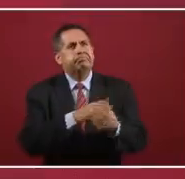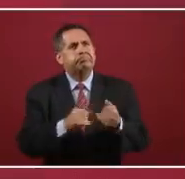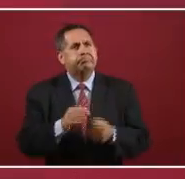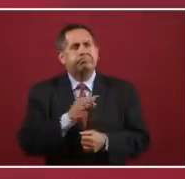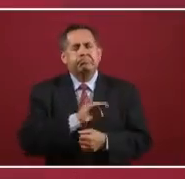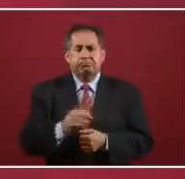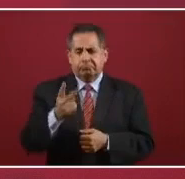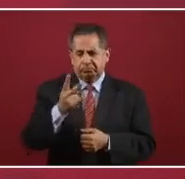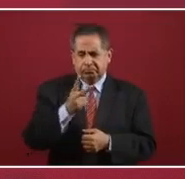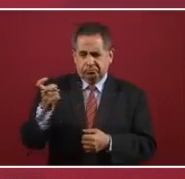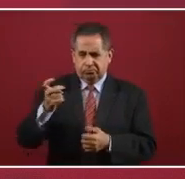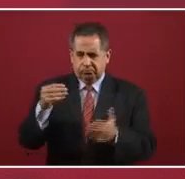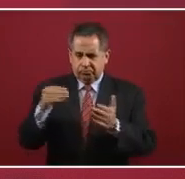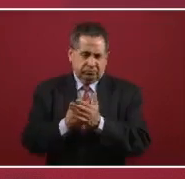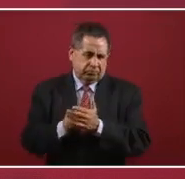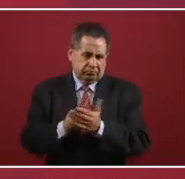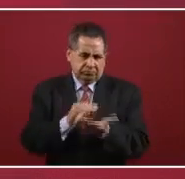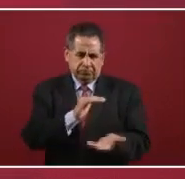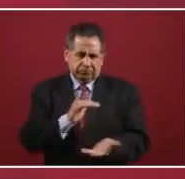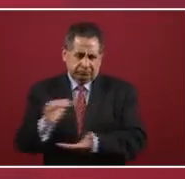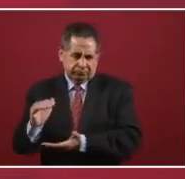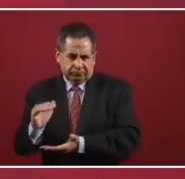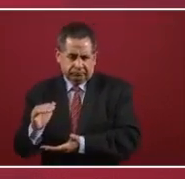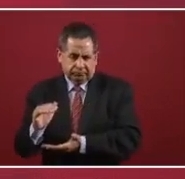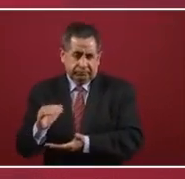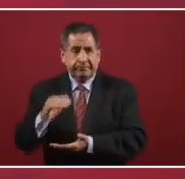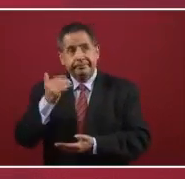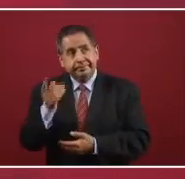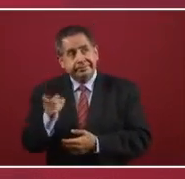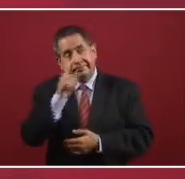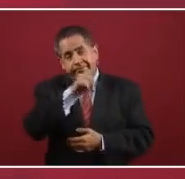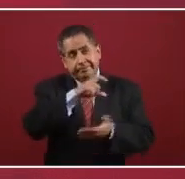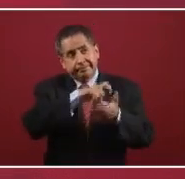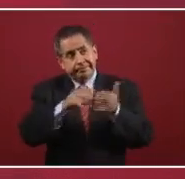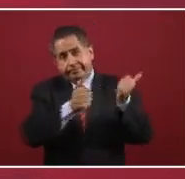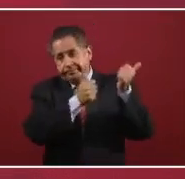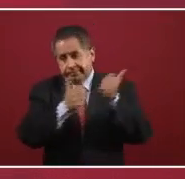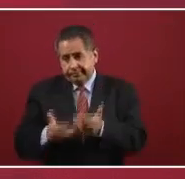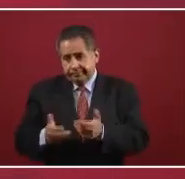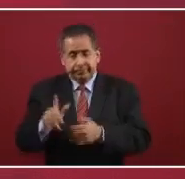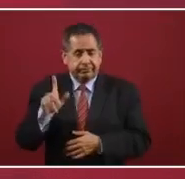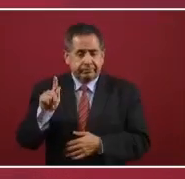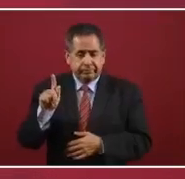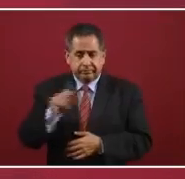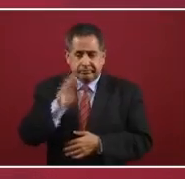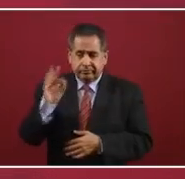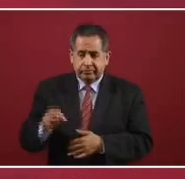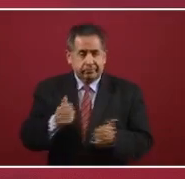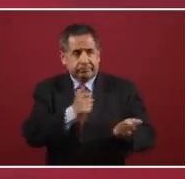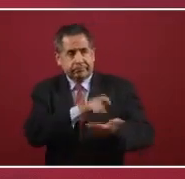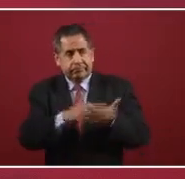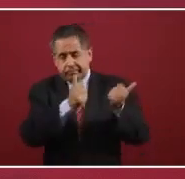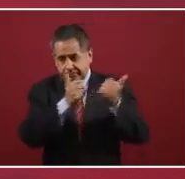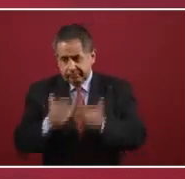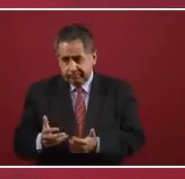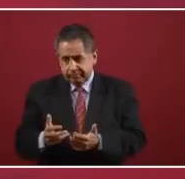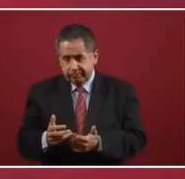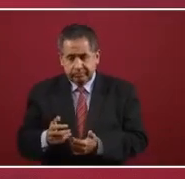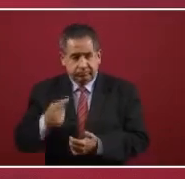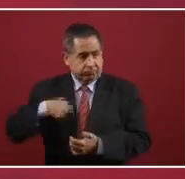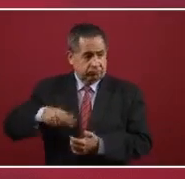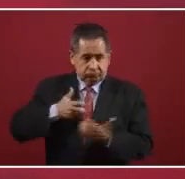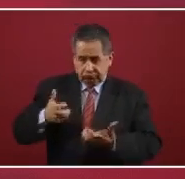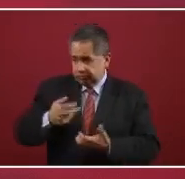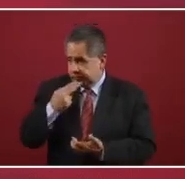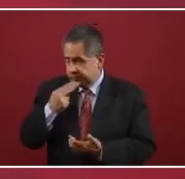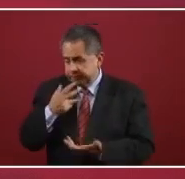alrededor de 200 mil barriles, comprando el 70% de la gasolina que